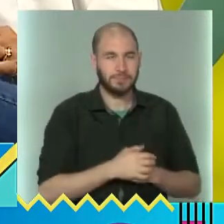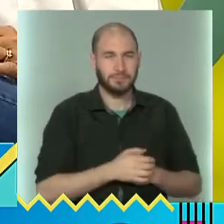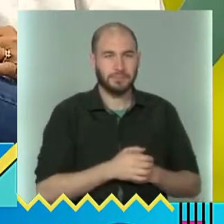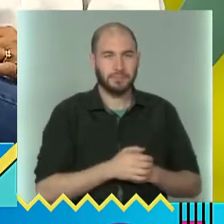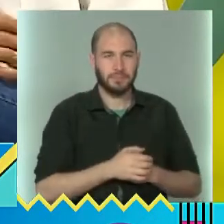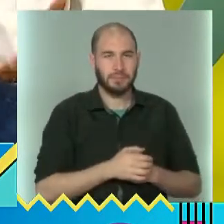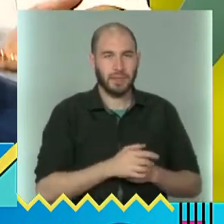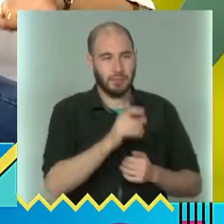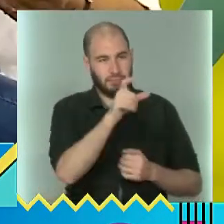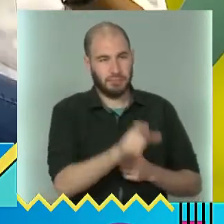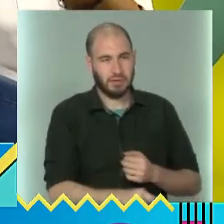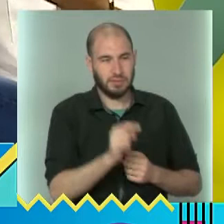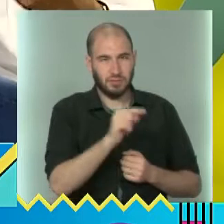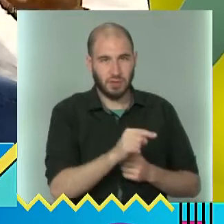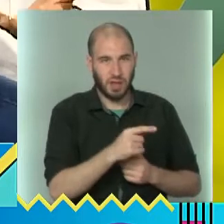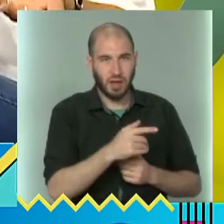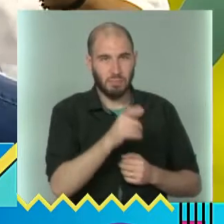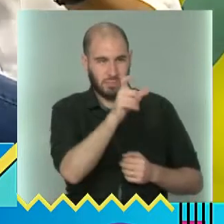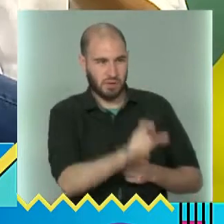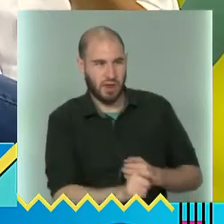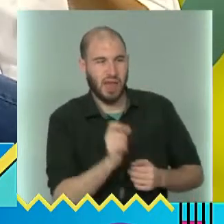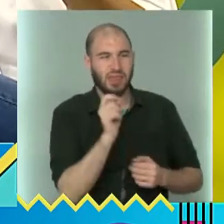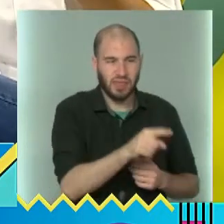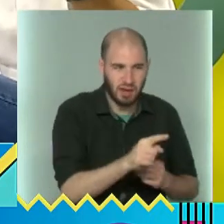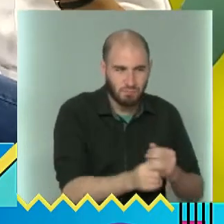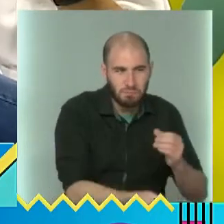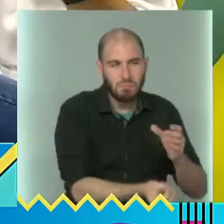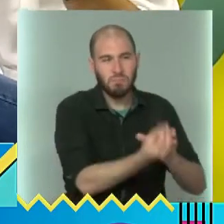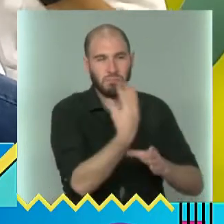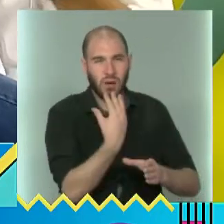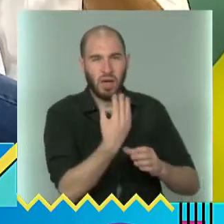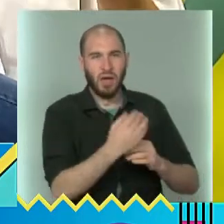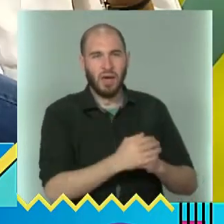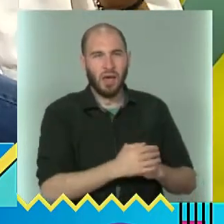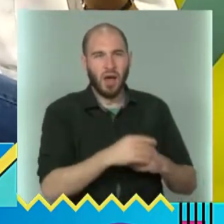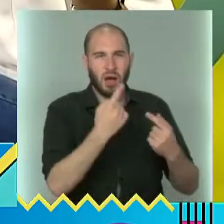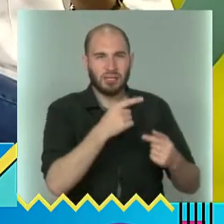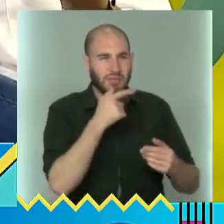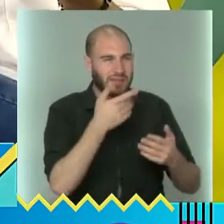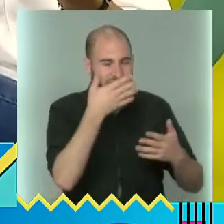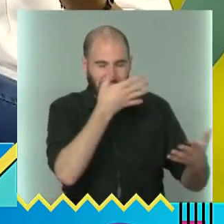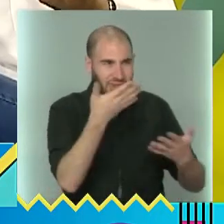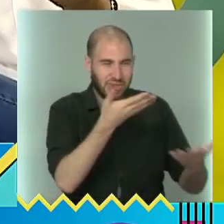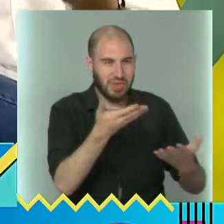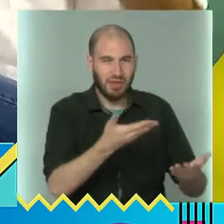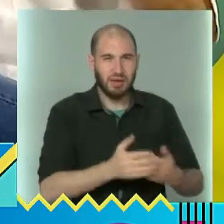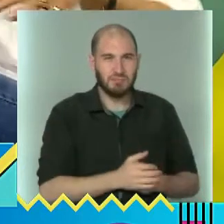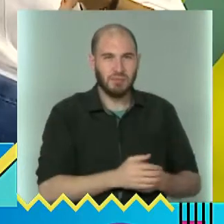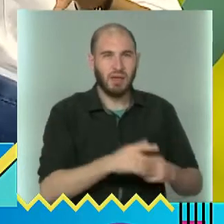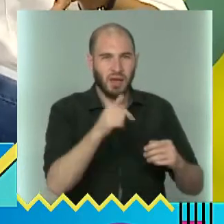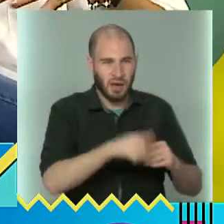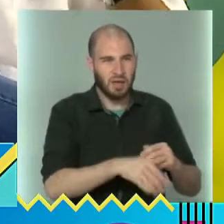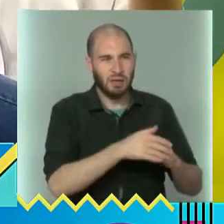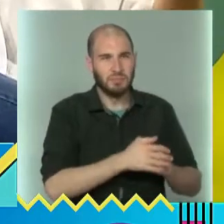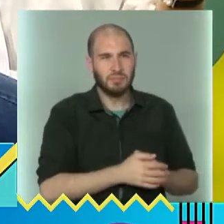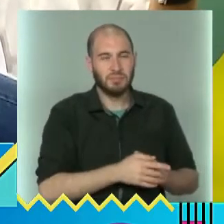es que la persona, de la propia persona, puede emerger todas esas zonas ciegas que no está viendo y que a partir del